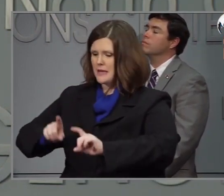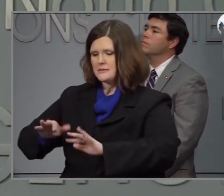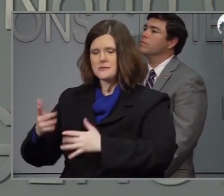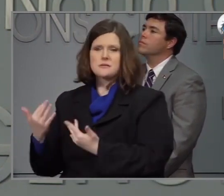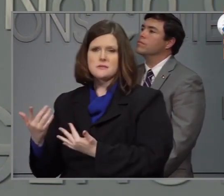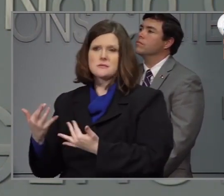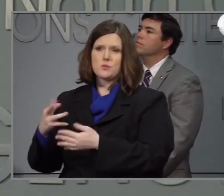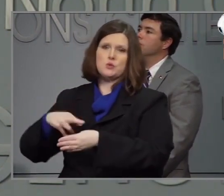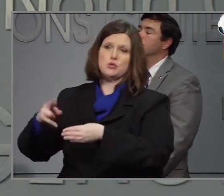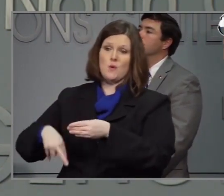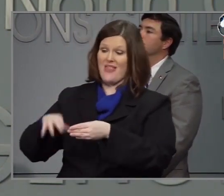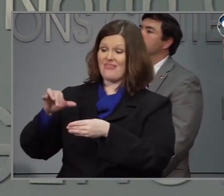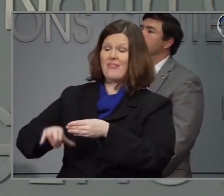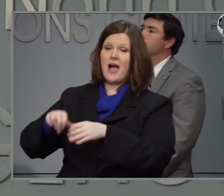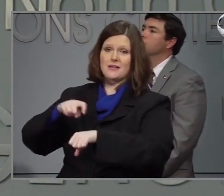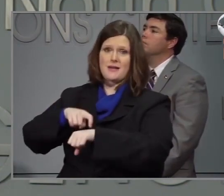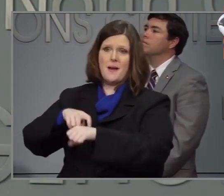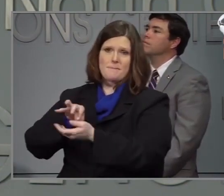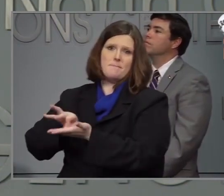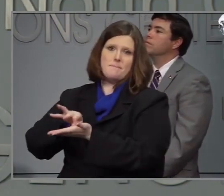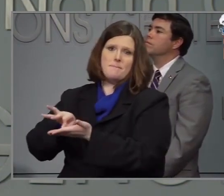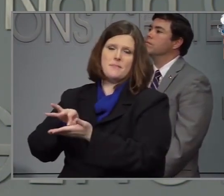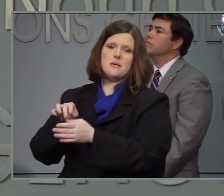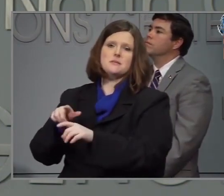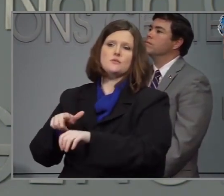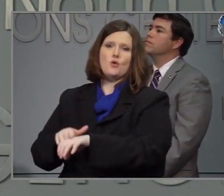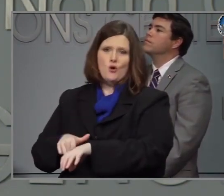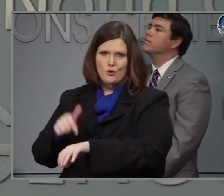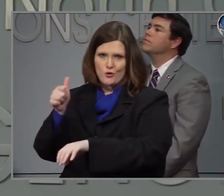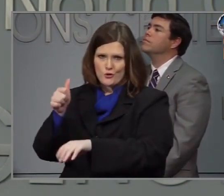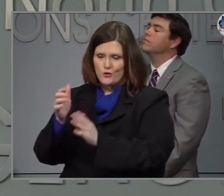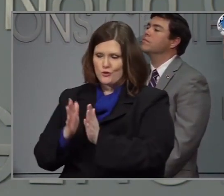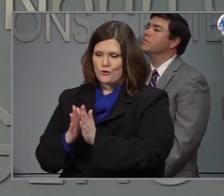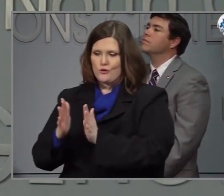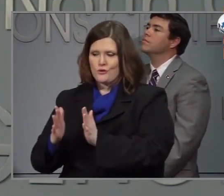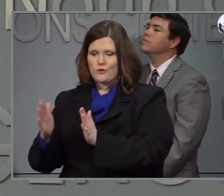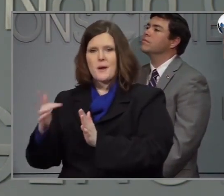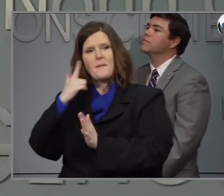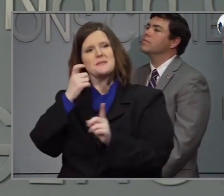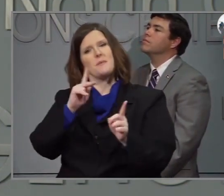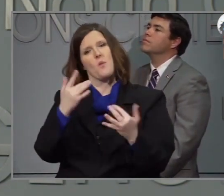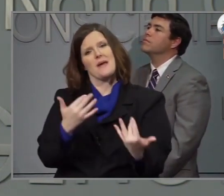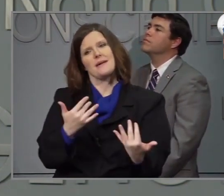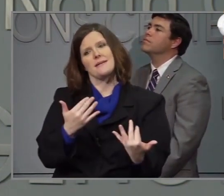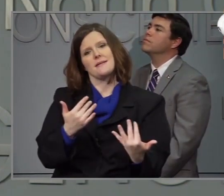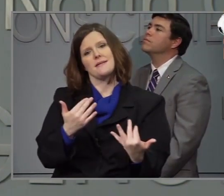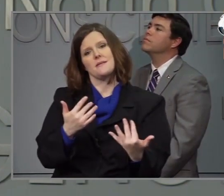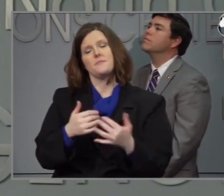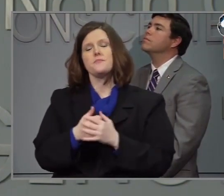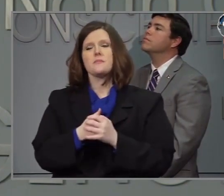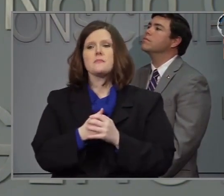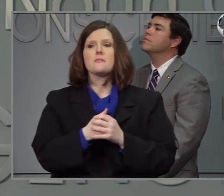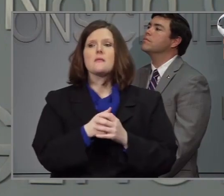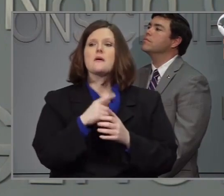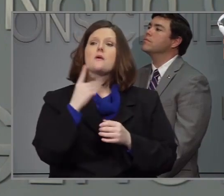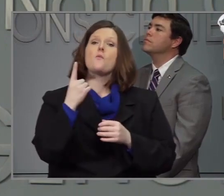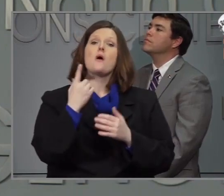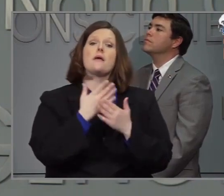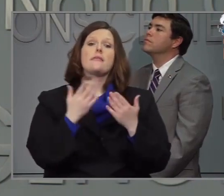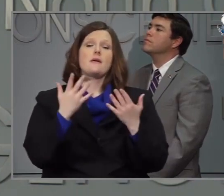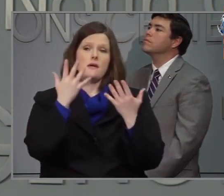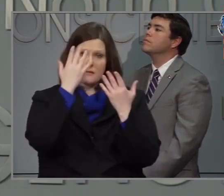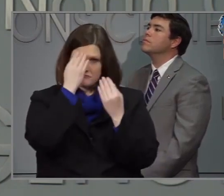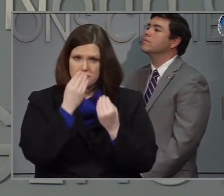y poder dar resultados ese tiempo está aumentando y es por eso que las personas están esperando resultados